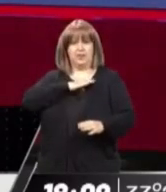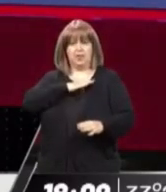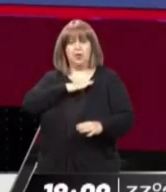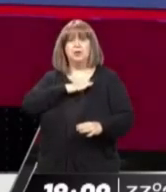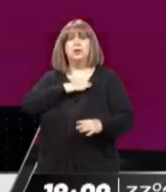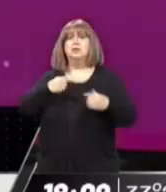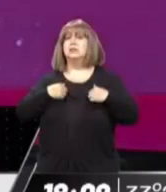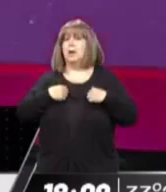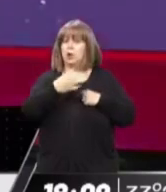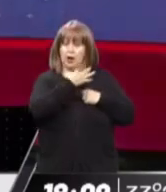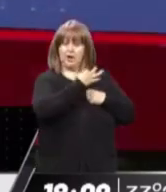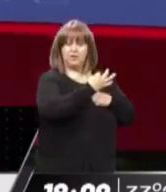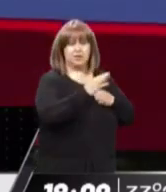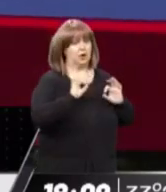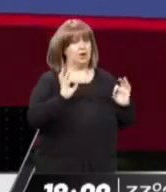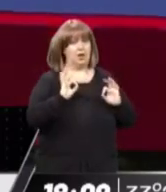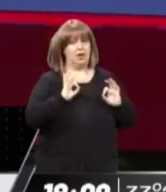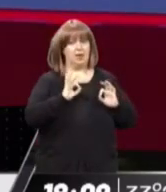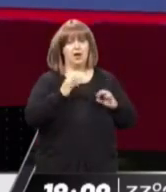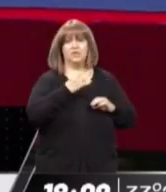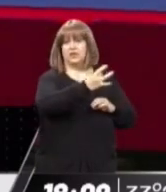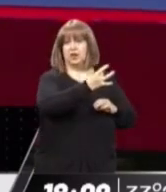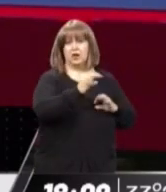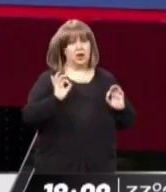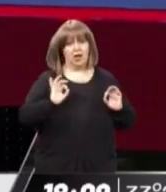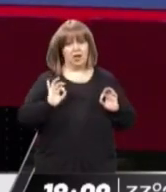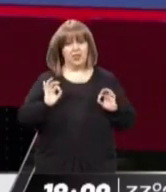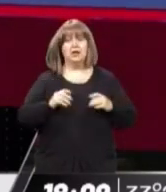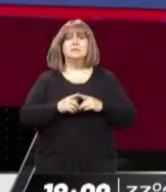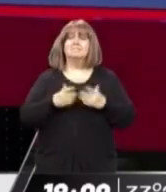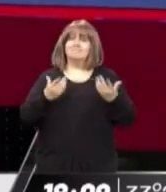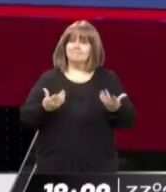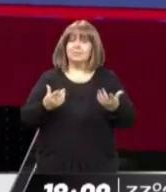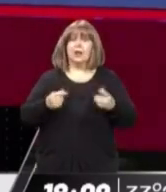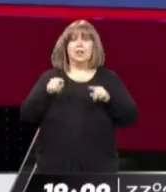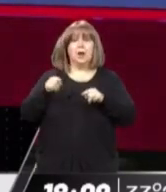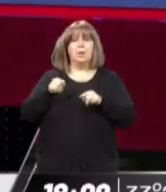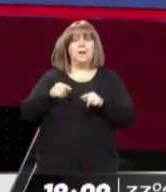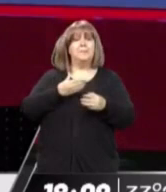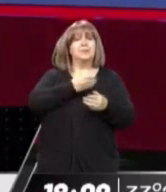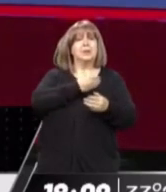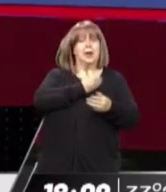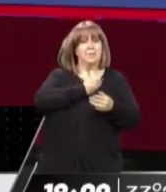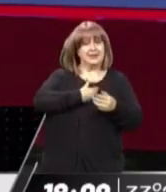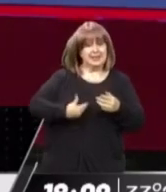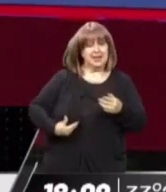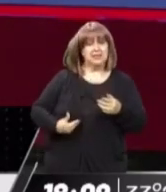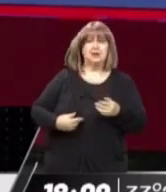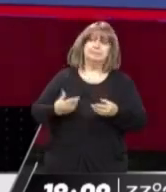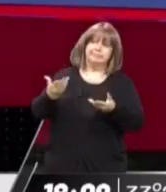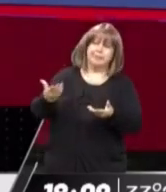la invitación, entre otras razones. Claro, pero las críticas no solo del presidente, sino de parte de sus